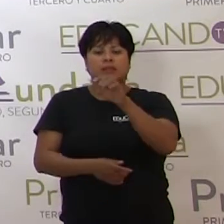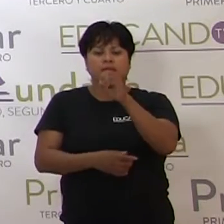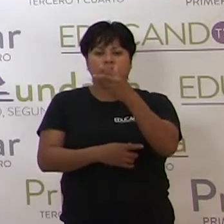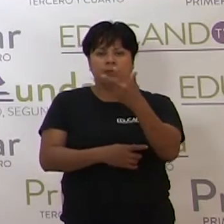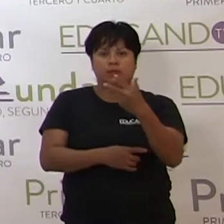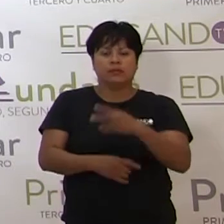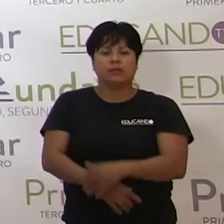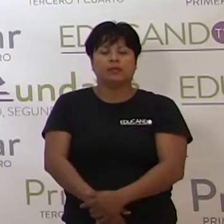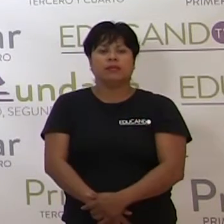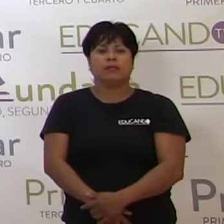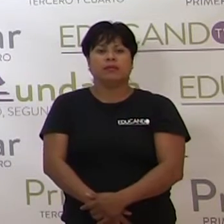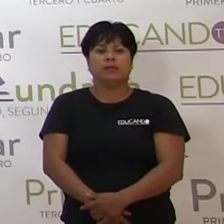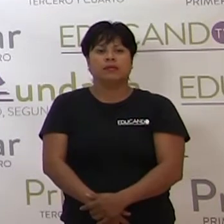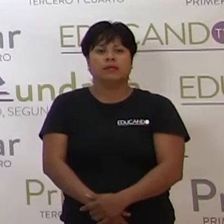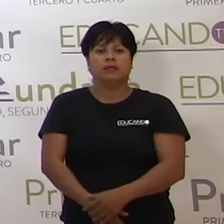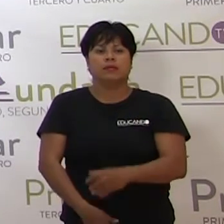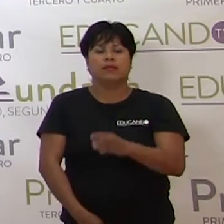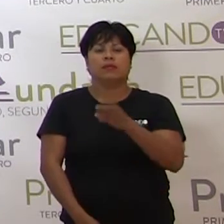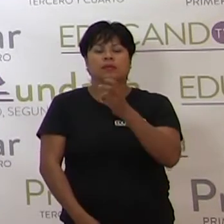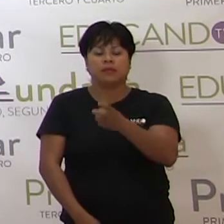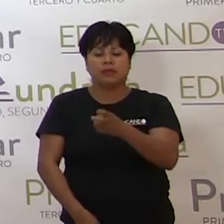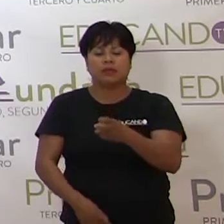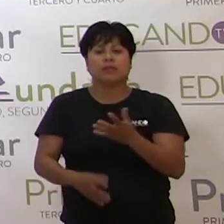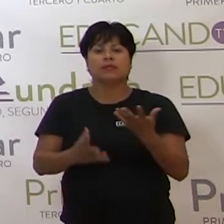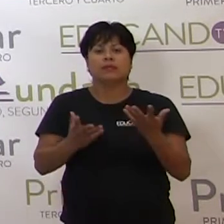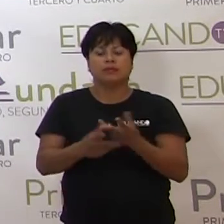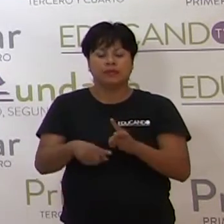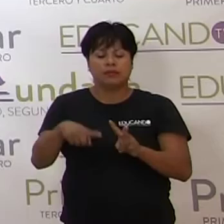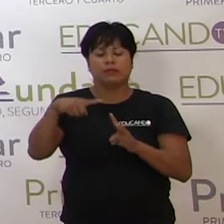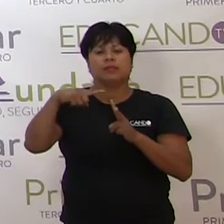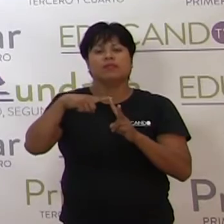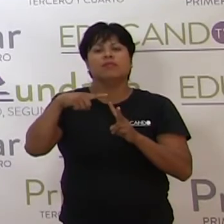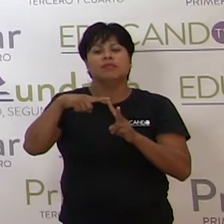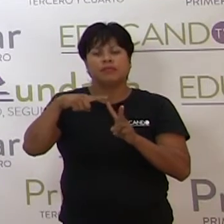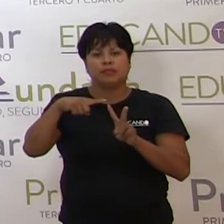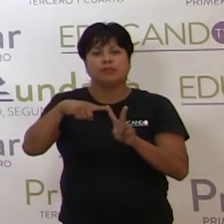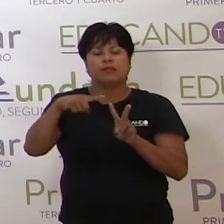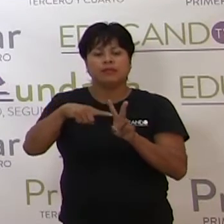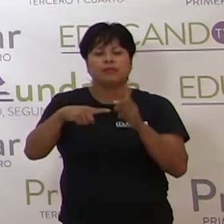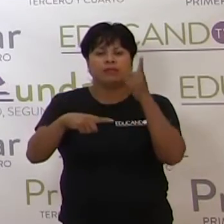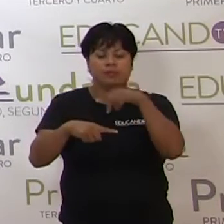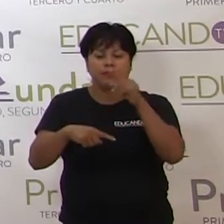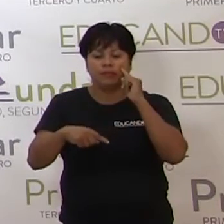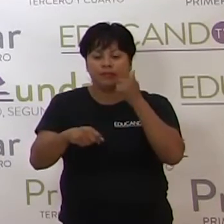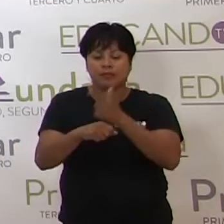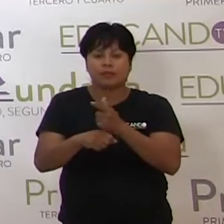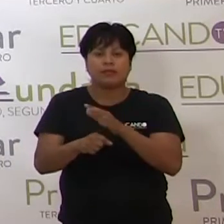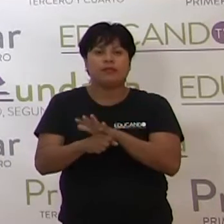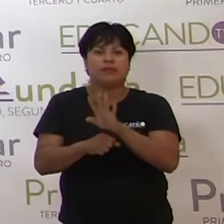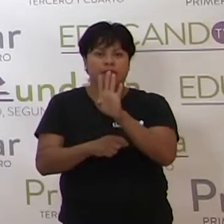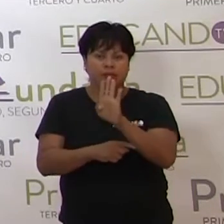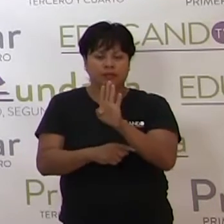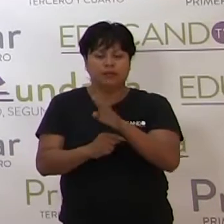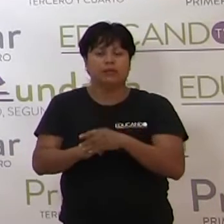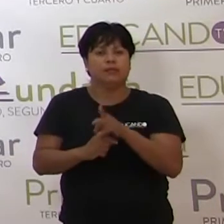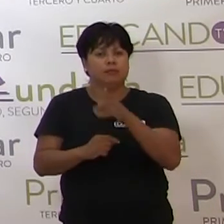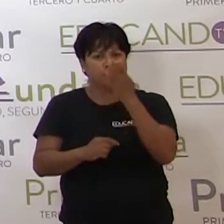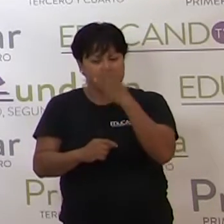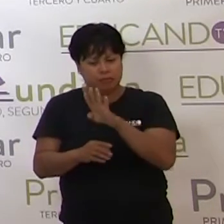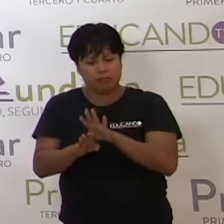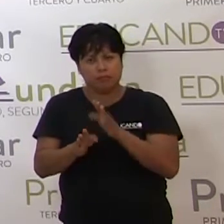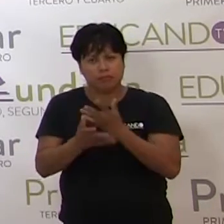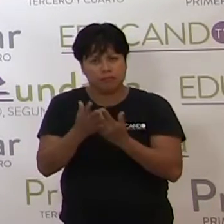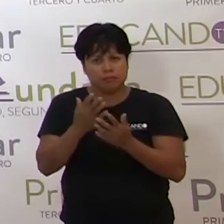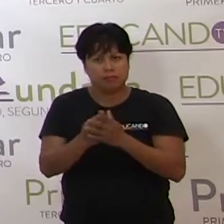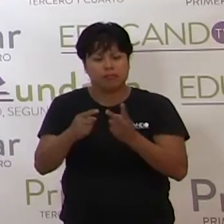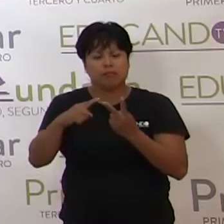108 se le va a sacar raíz cuadrada para encontrar B. ¿Tú sabes hacer una